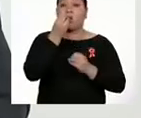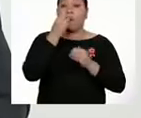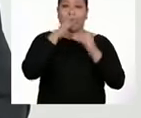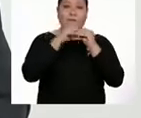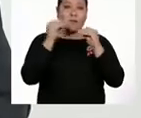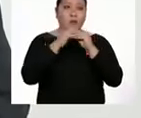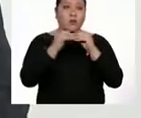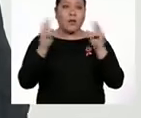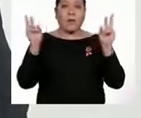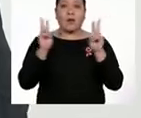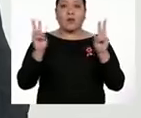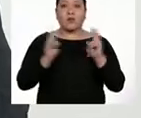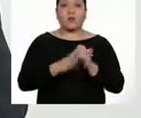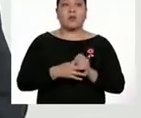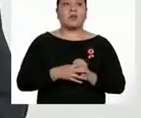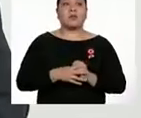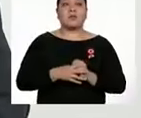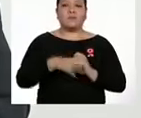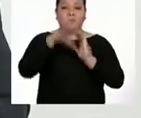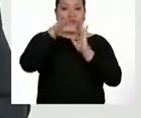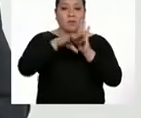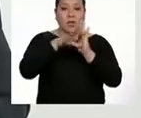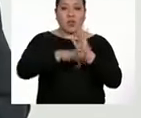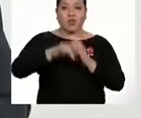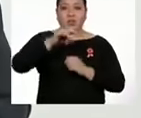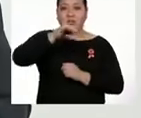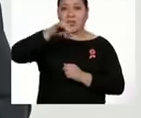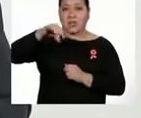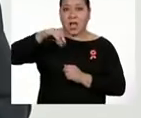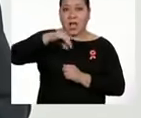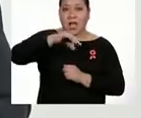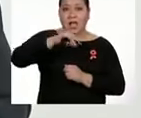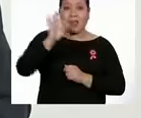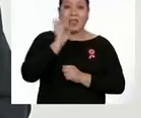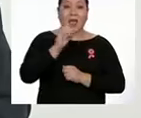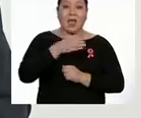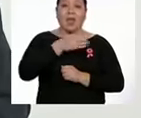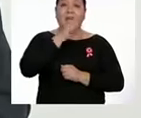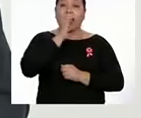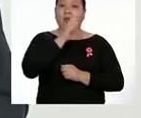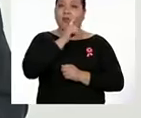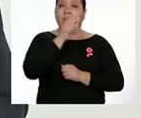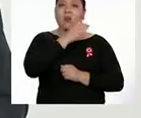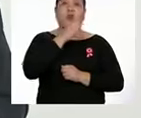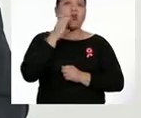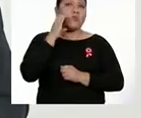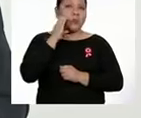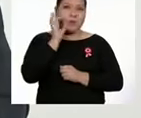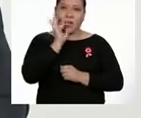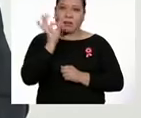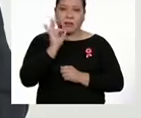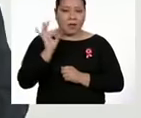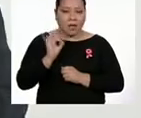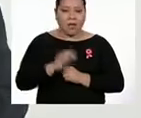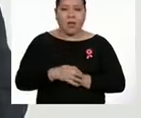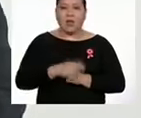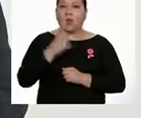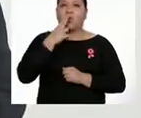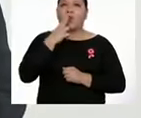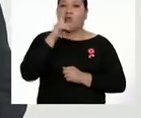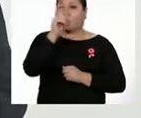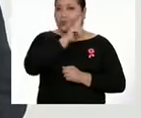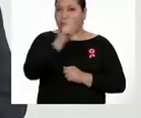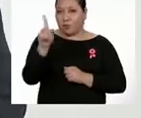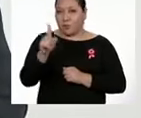frutas, verduras, reducir nuestro consumo de sal, nada de alcohol ni cigarro. Y todo eso mezclado con